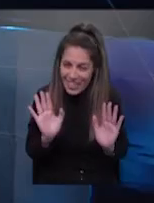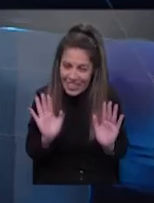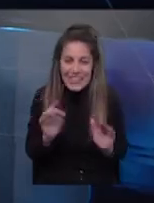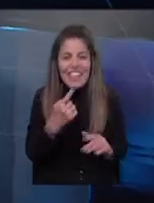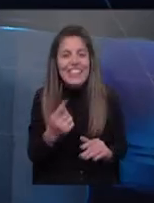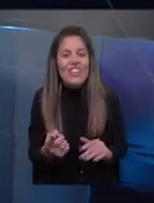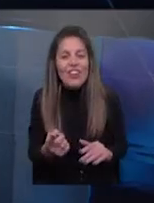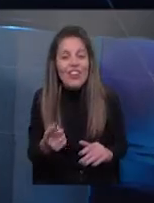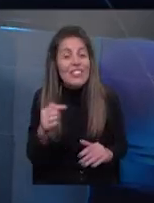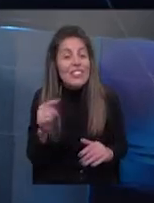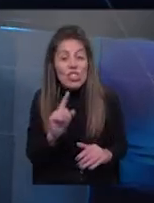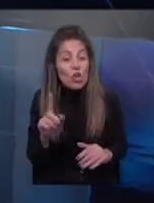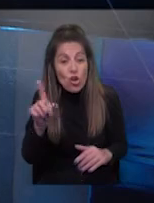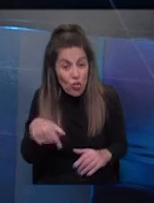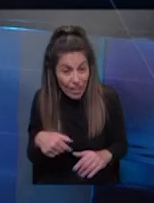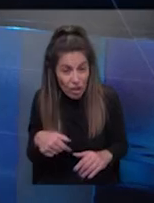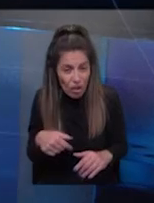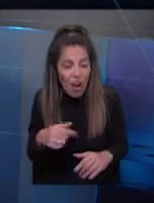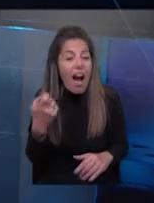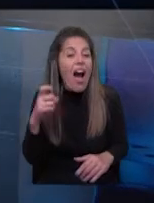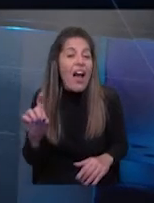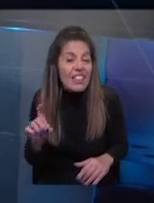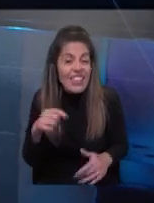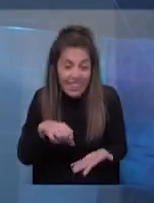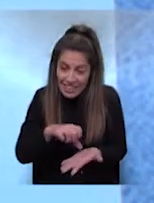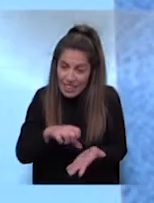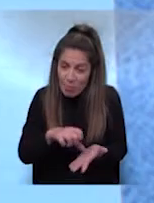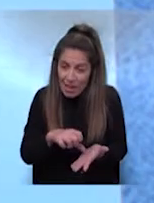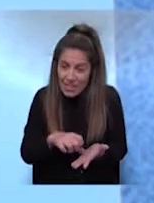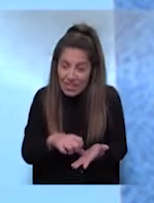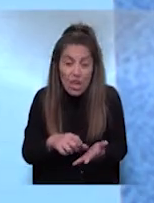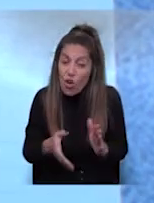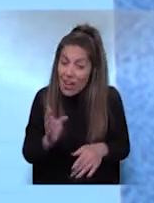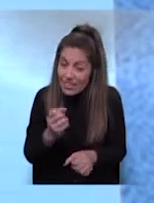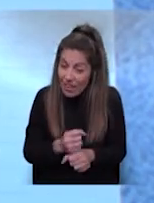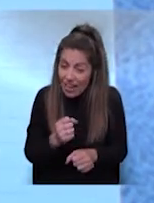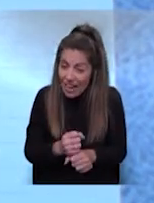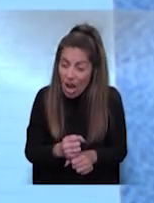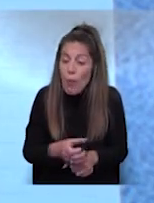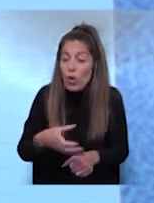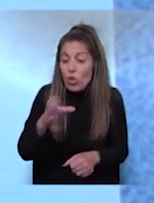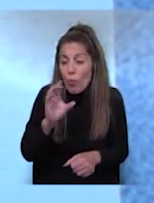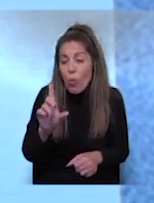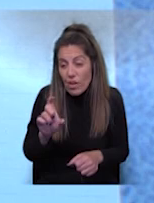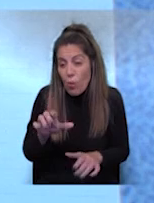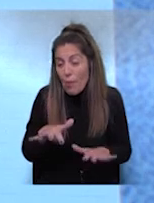Wilmar. Si yo no ve alguien de este país deja ir a trabajar porque tomó un agua más o